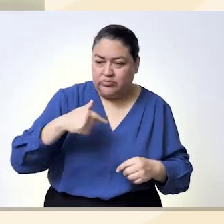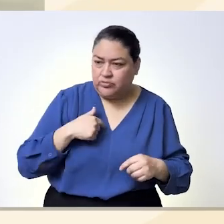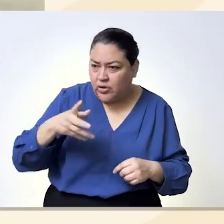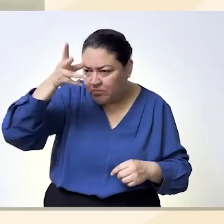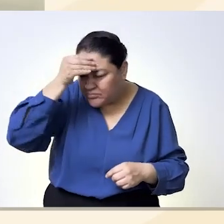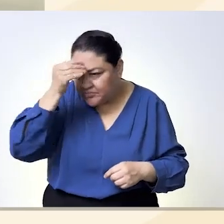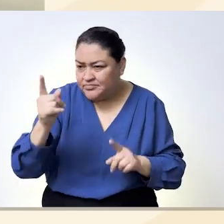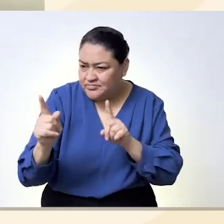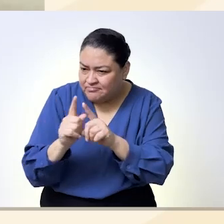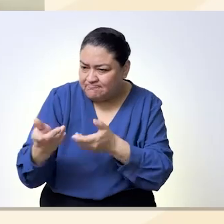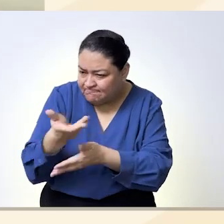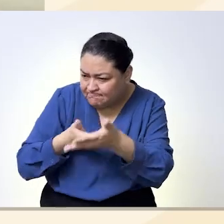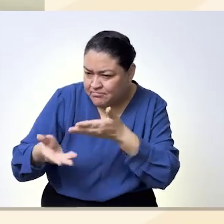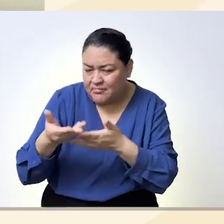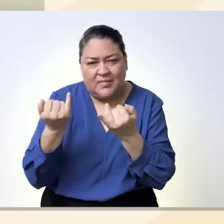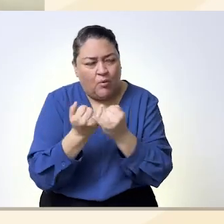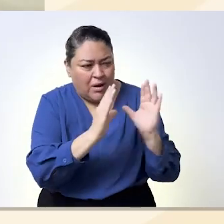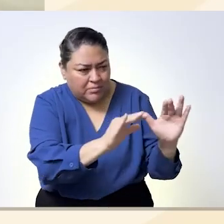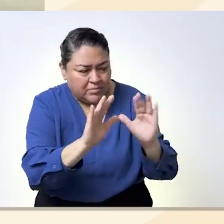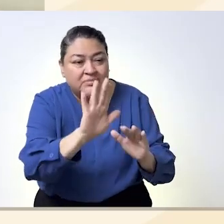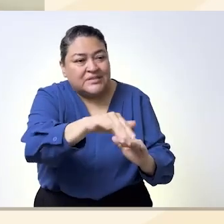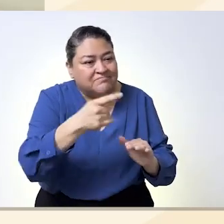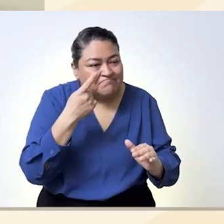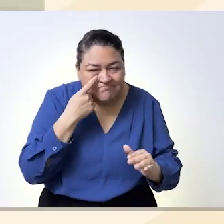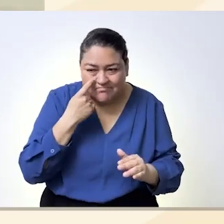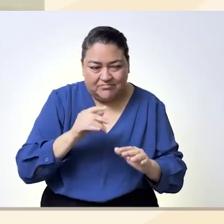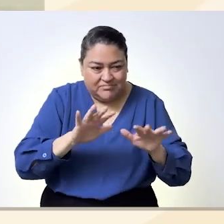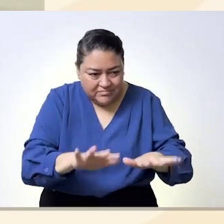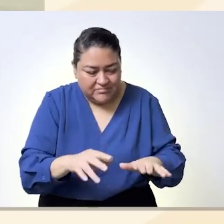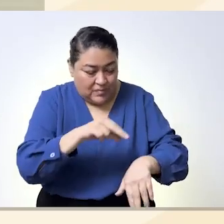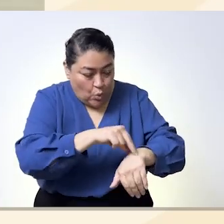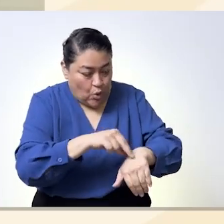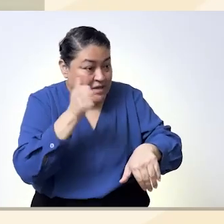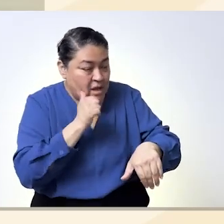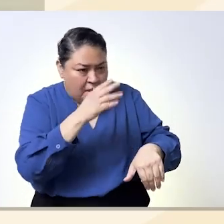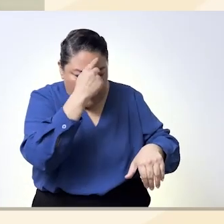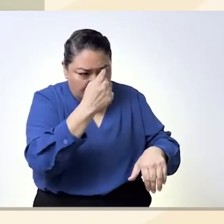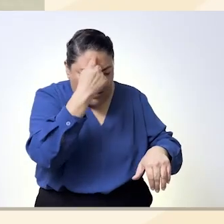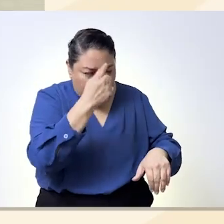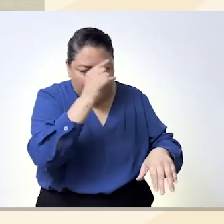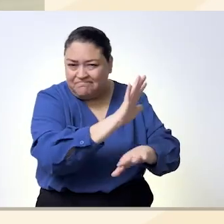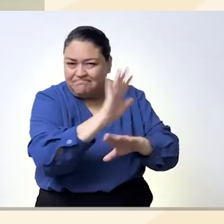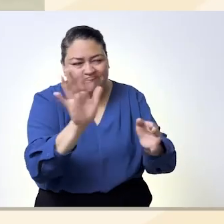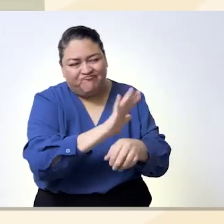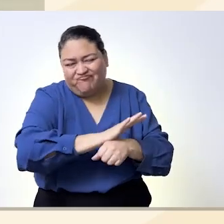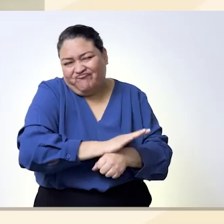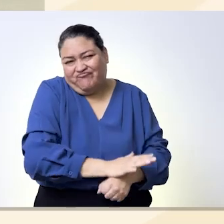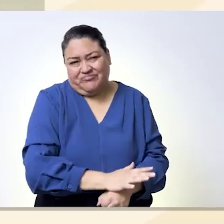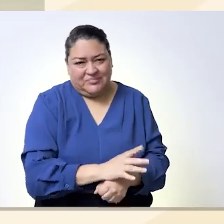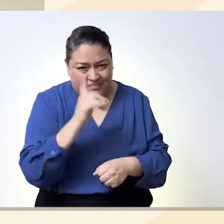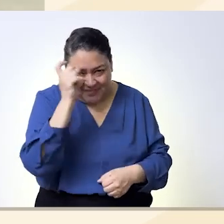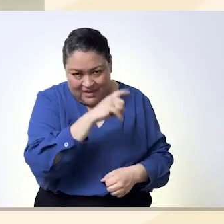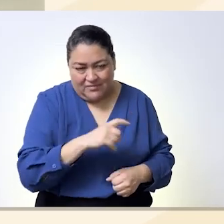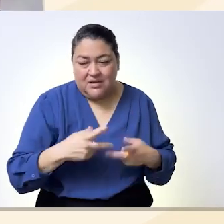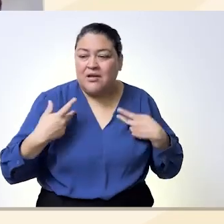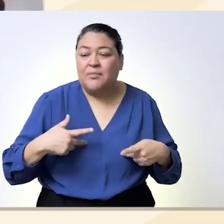para decir, tenemos que parar con el modelo médico. O sea, esto nos está hundiendo, ¿no? Porque creo que mucha gente es como, no, lo que necesitamos,